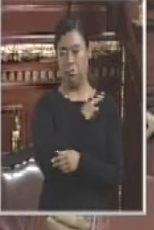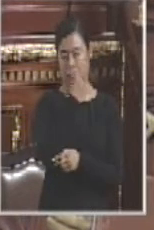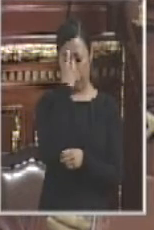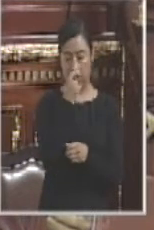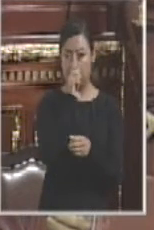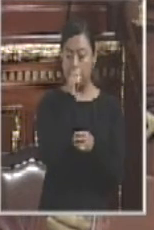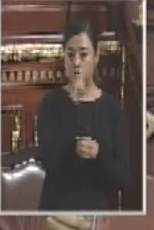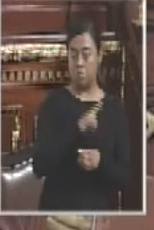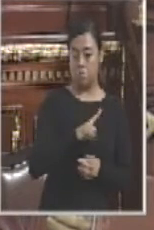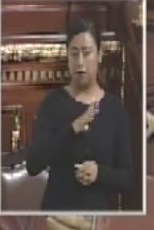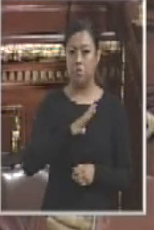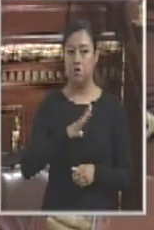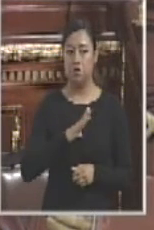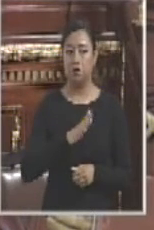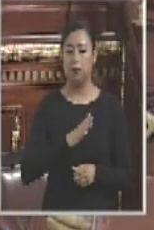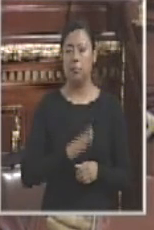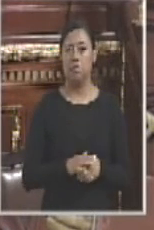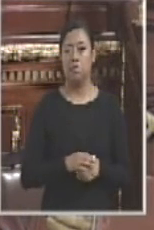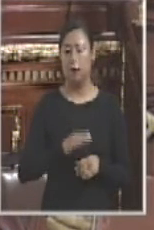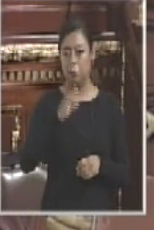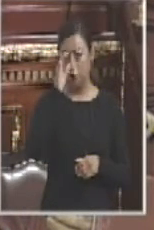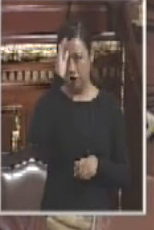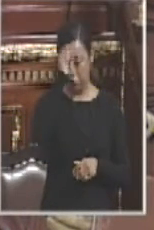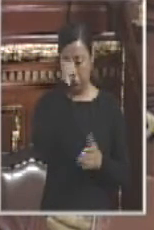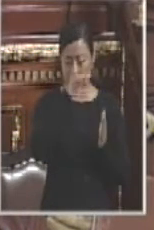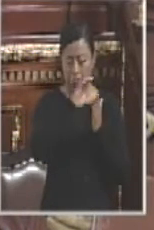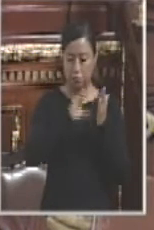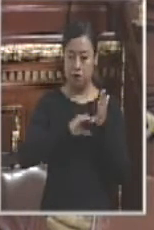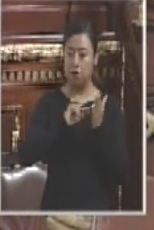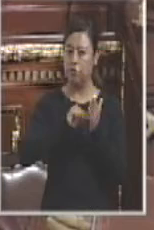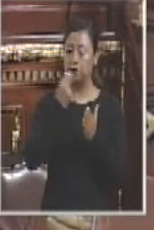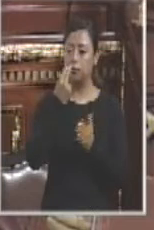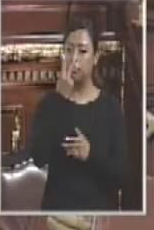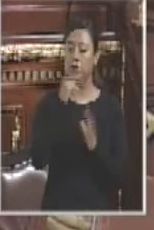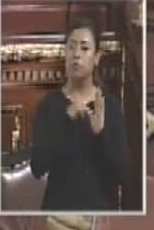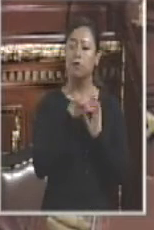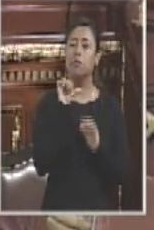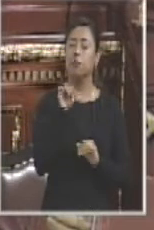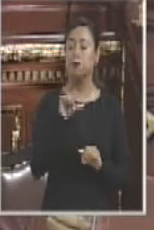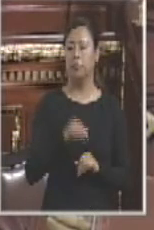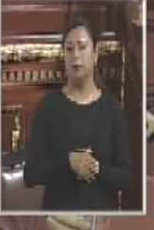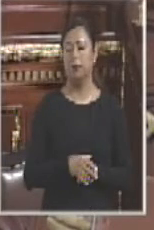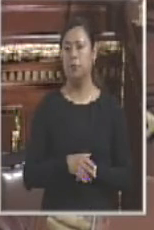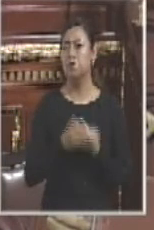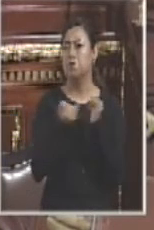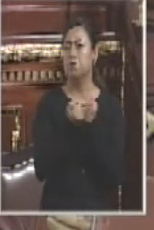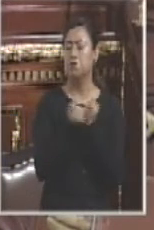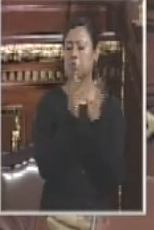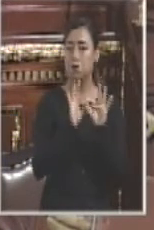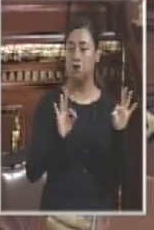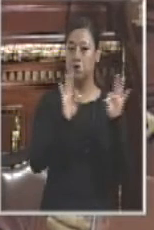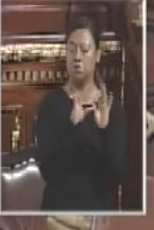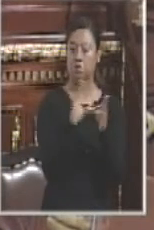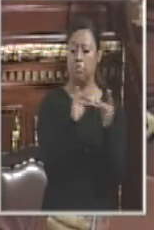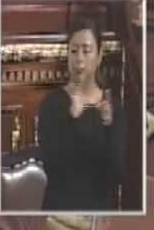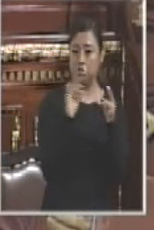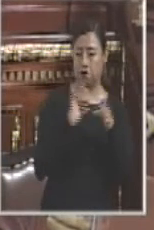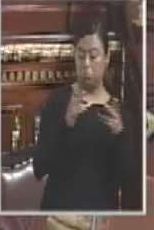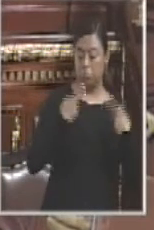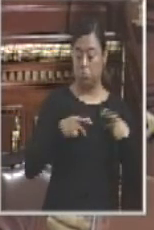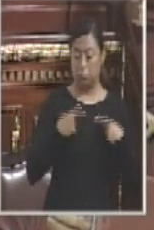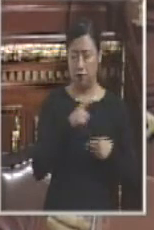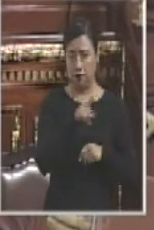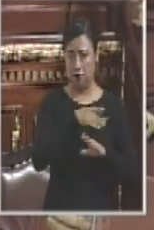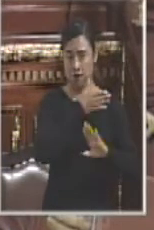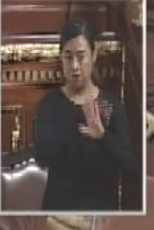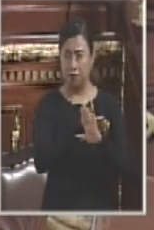también establece el convenio del 2016. Cabe destacar que las personas son afectadas